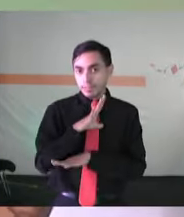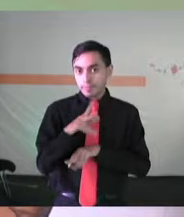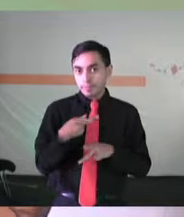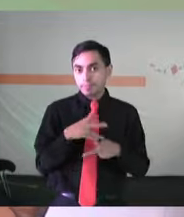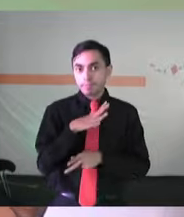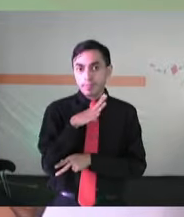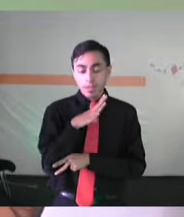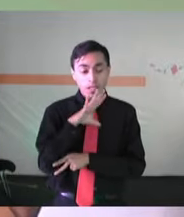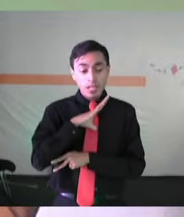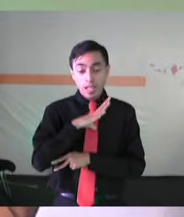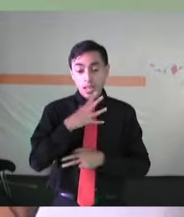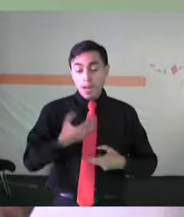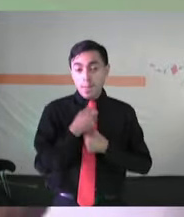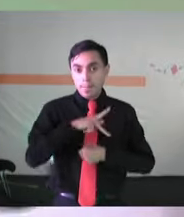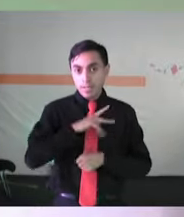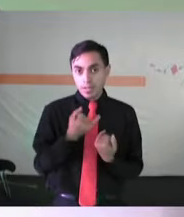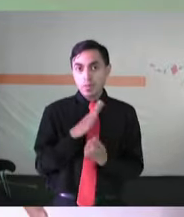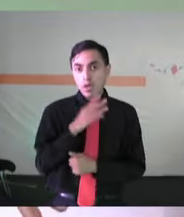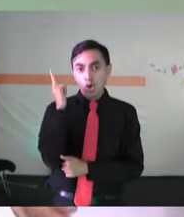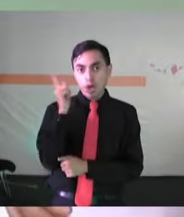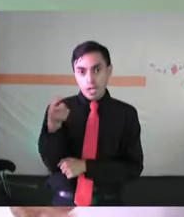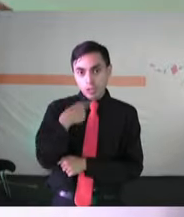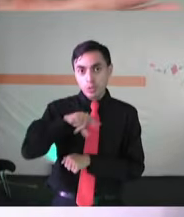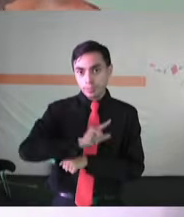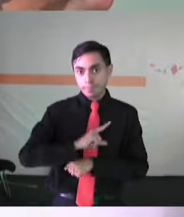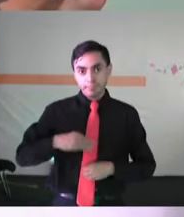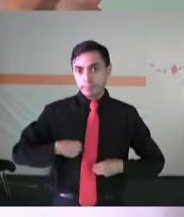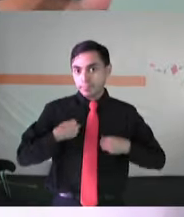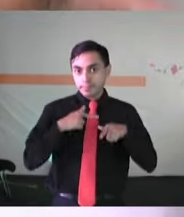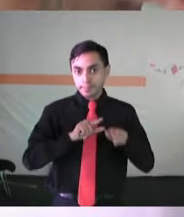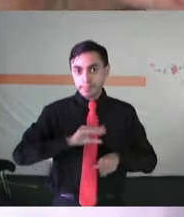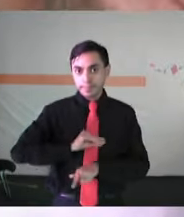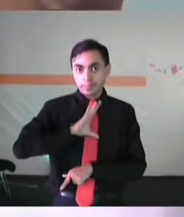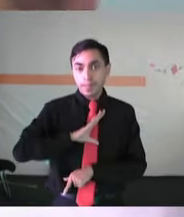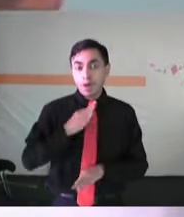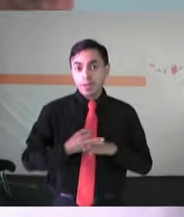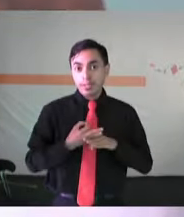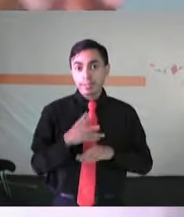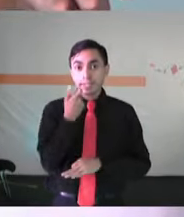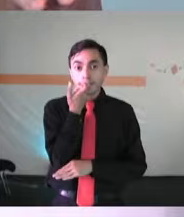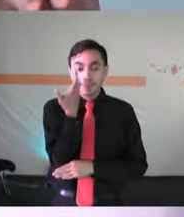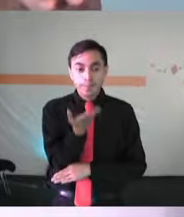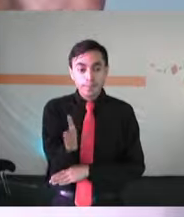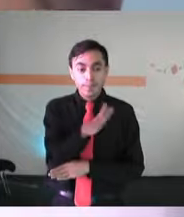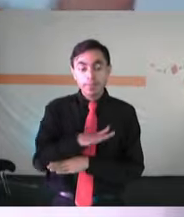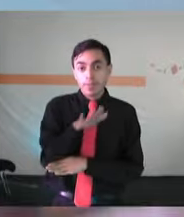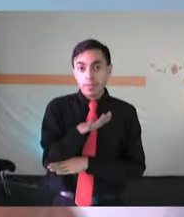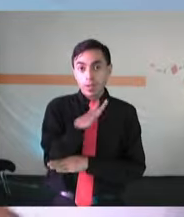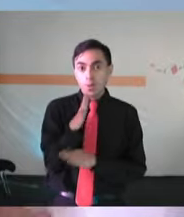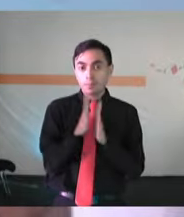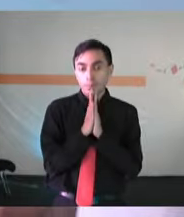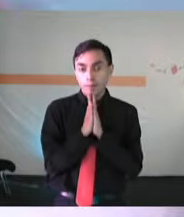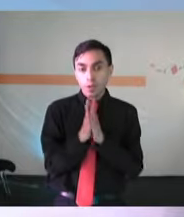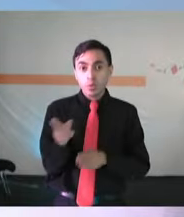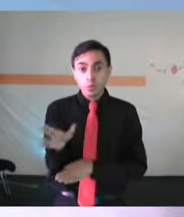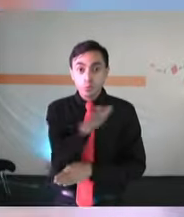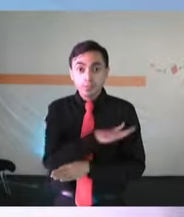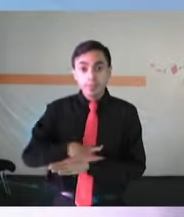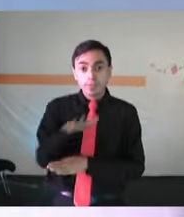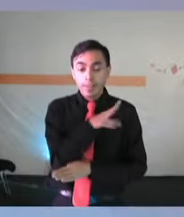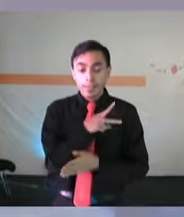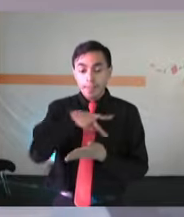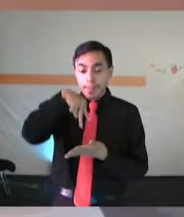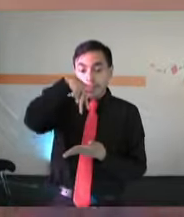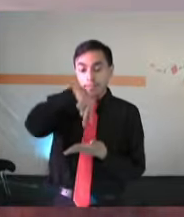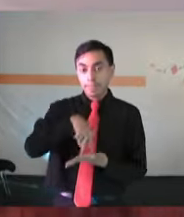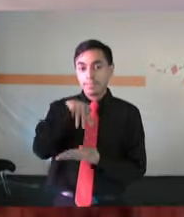y espero que la de ustedes también. Les quiero pedir un favor, no sé si se puede, que por unos 2 segundos nos pongamos de pie, por favor. Un